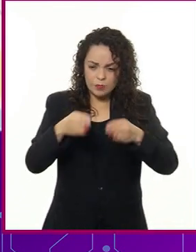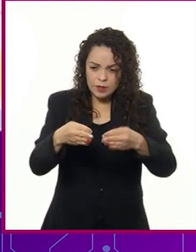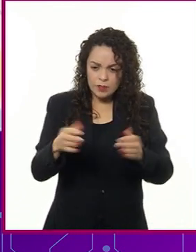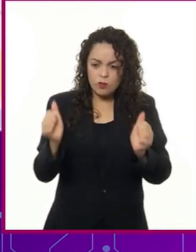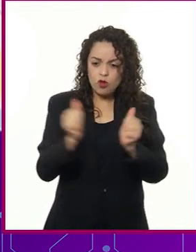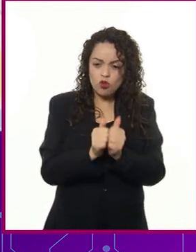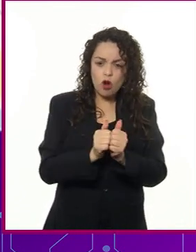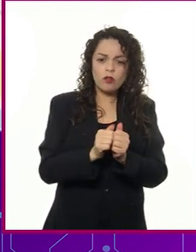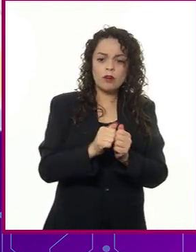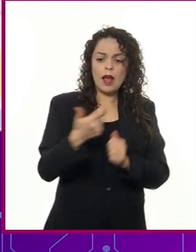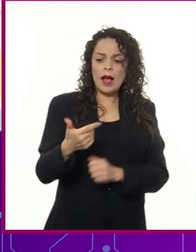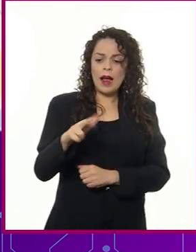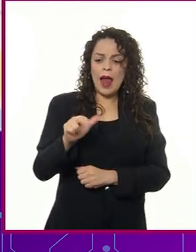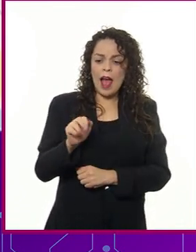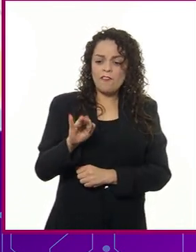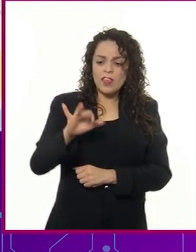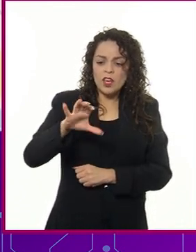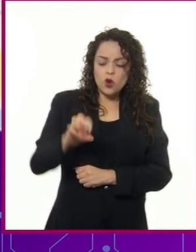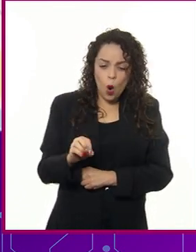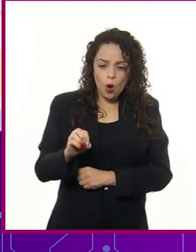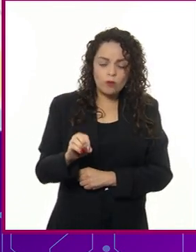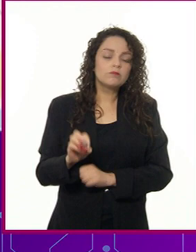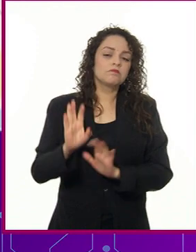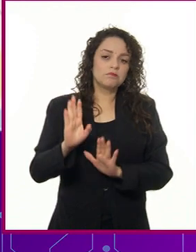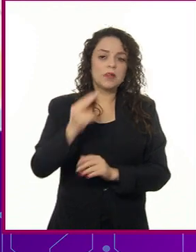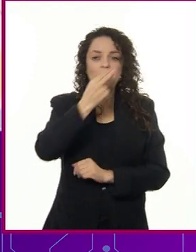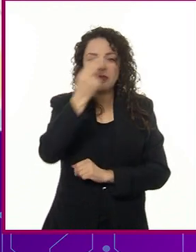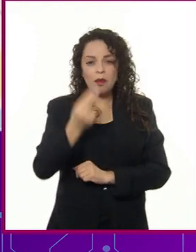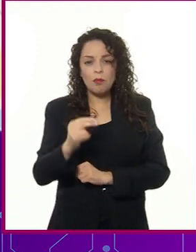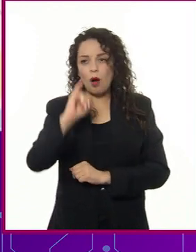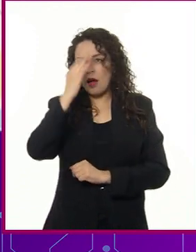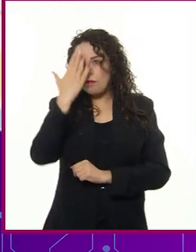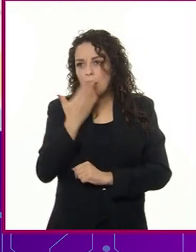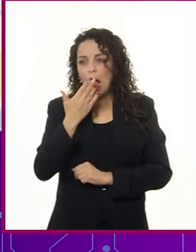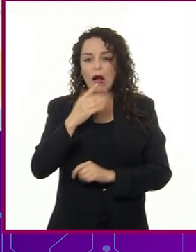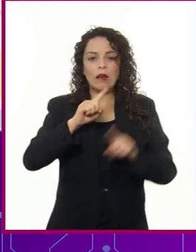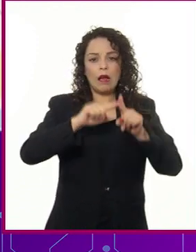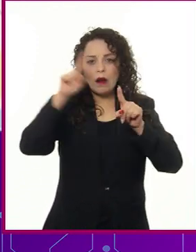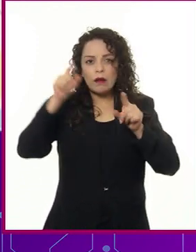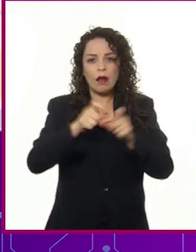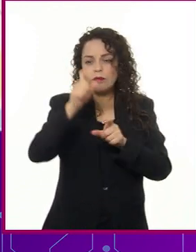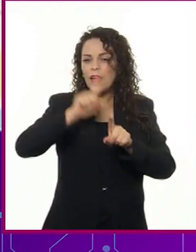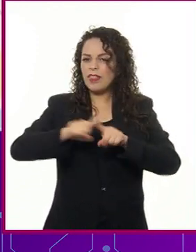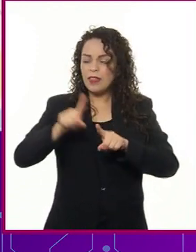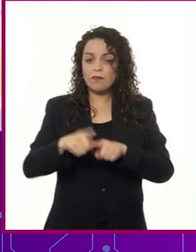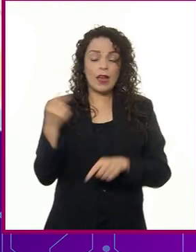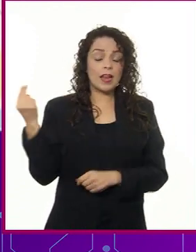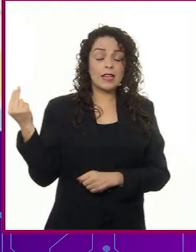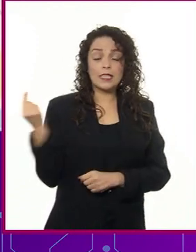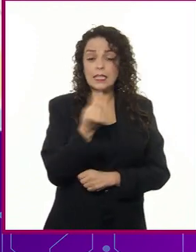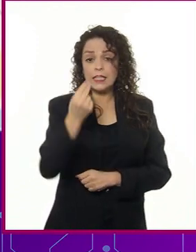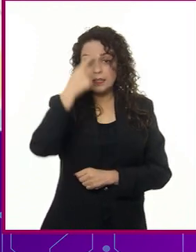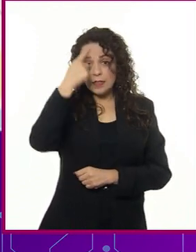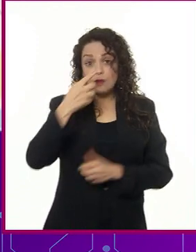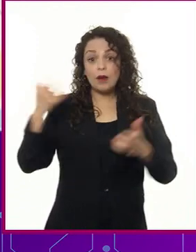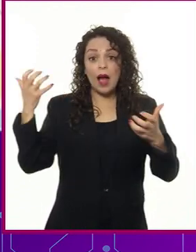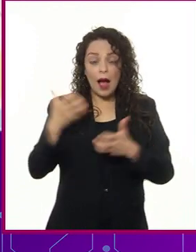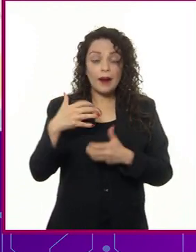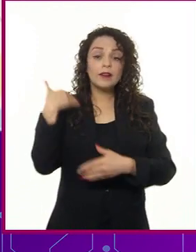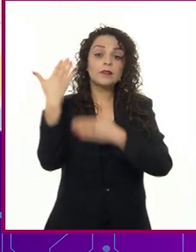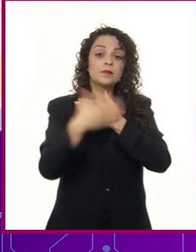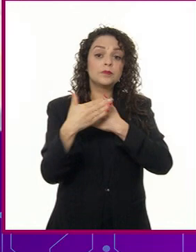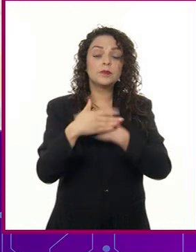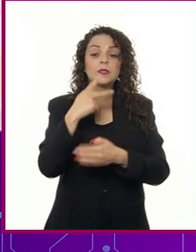gráficamente todas las pautas e información necesaria. Es esencial para lograr la producción de un proyecto.